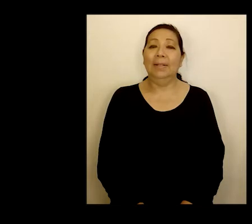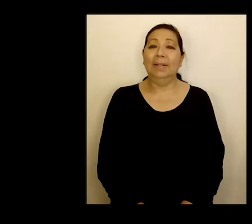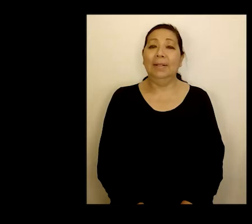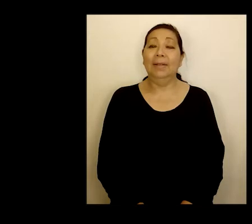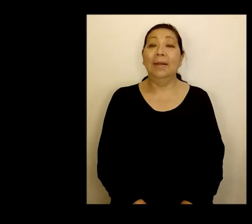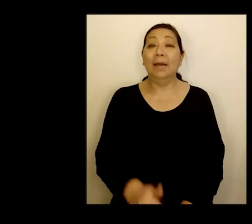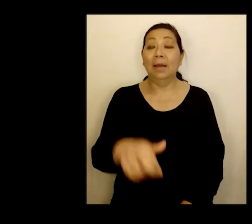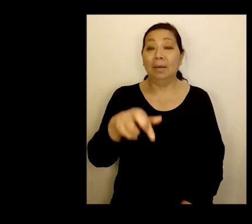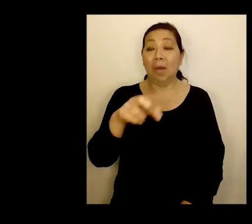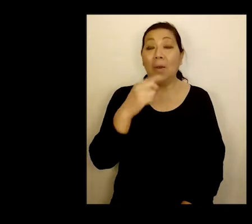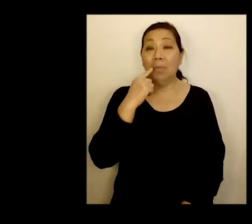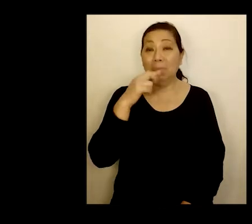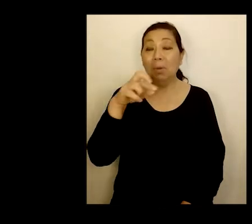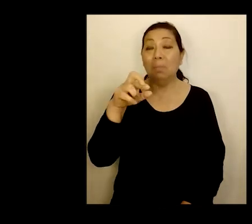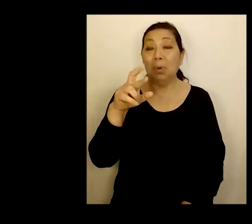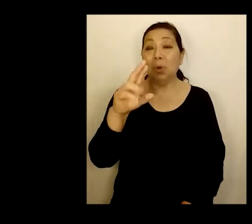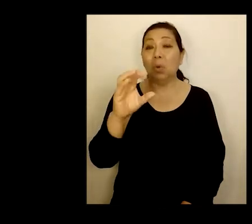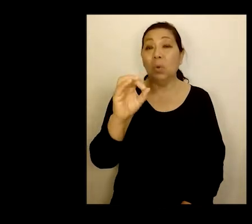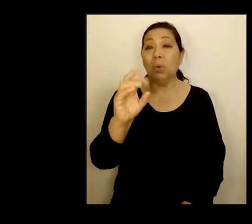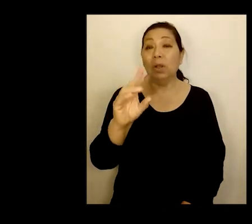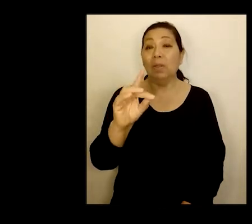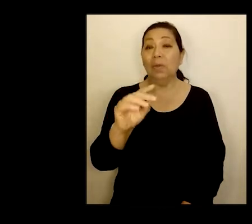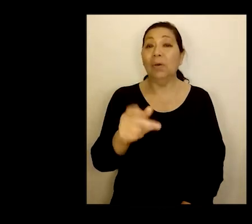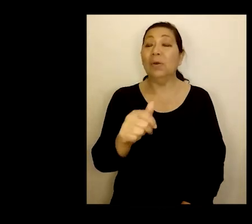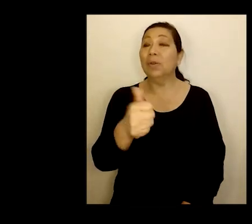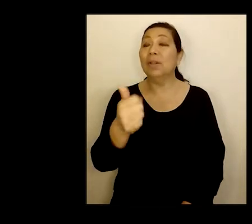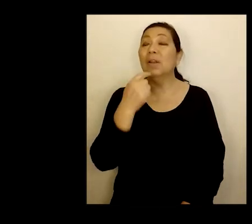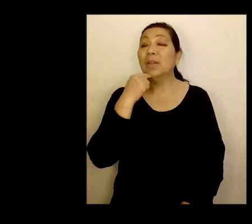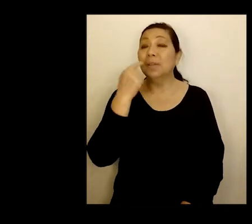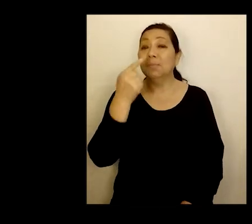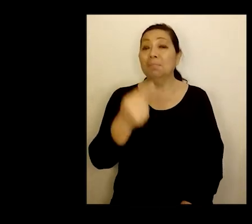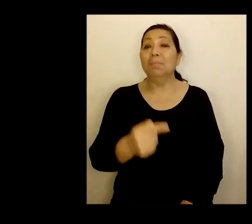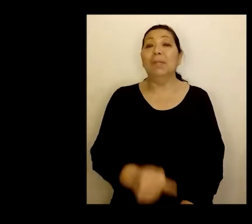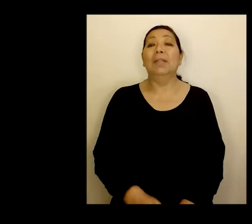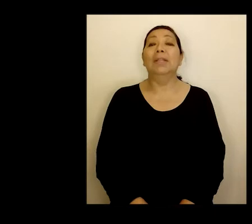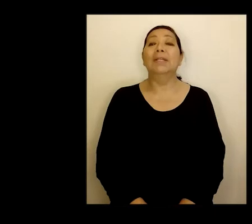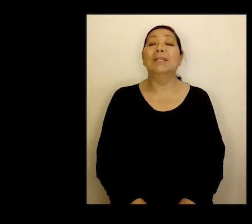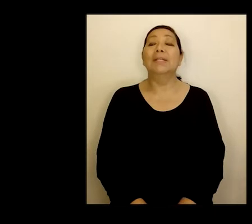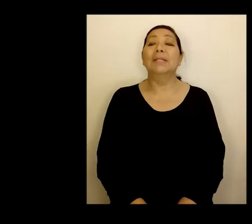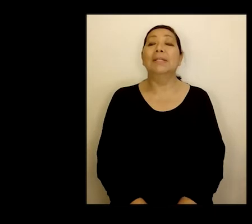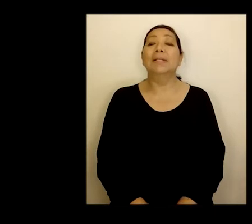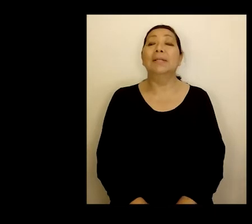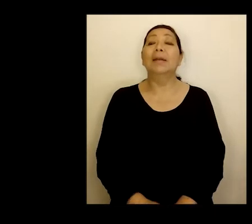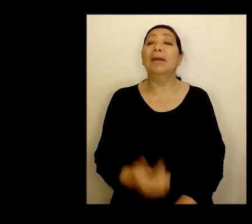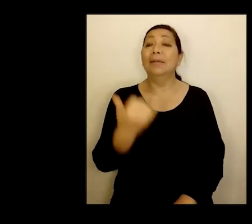al procurador de los demandados lo siguiente.